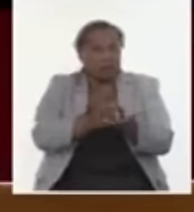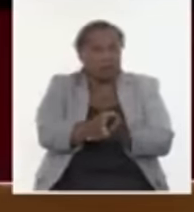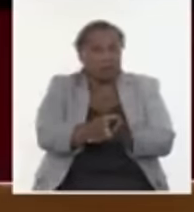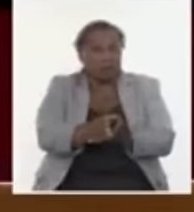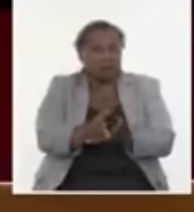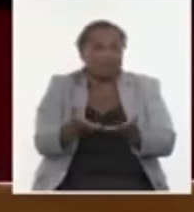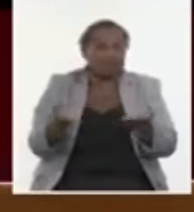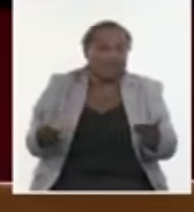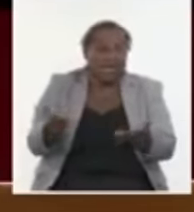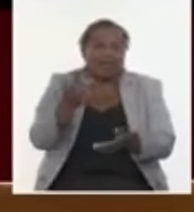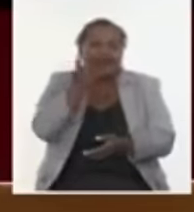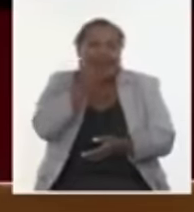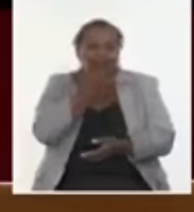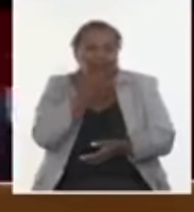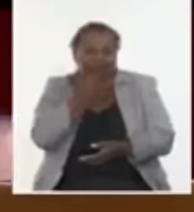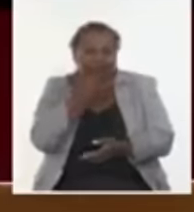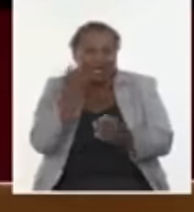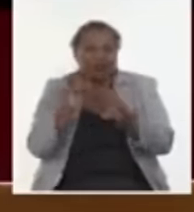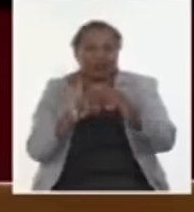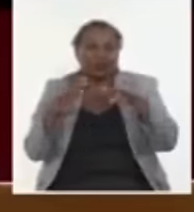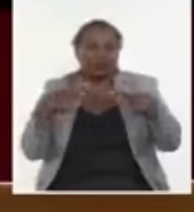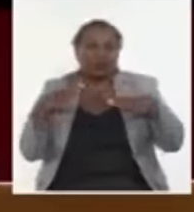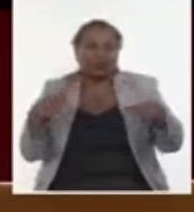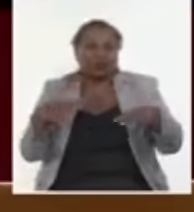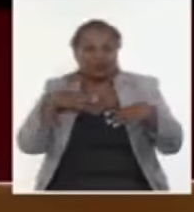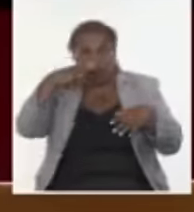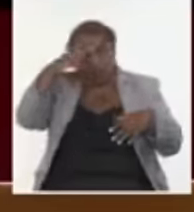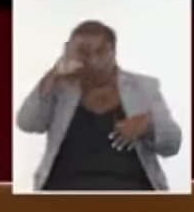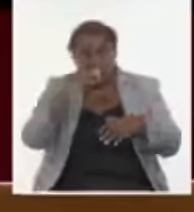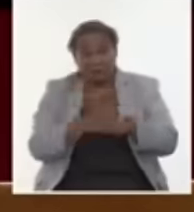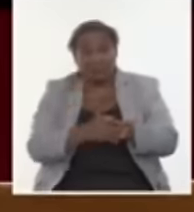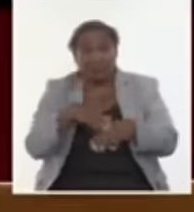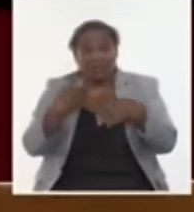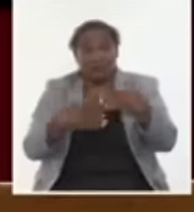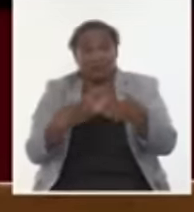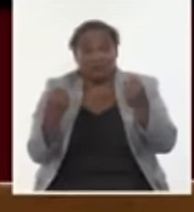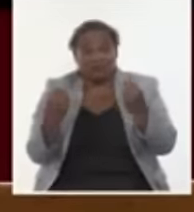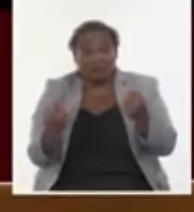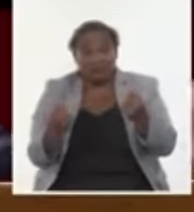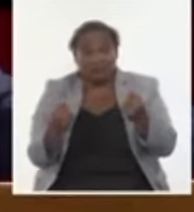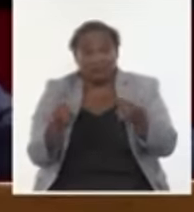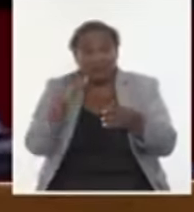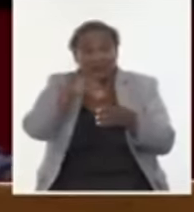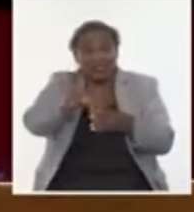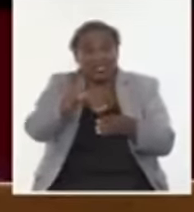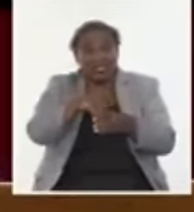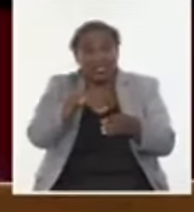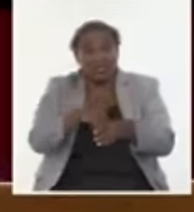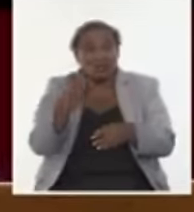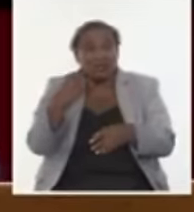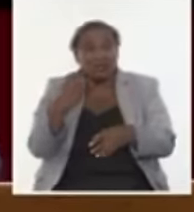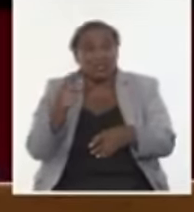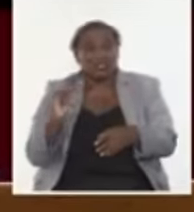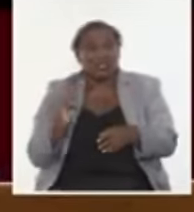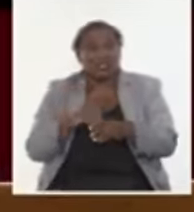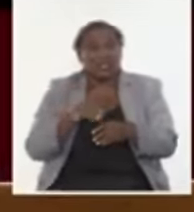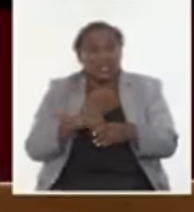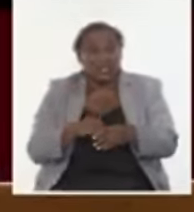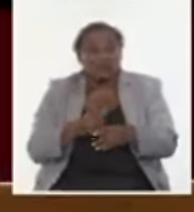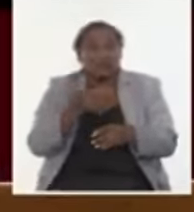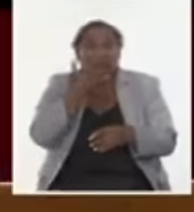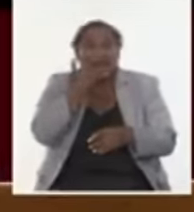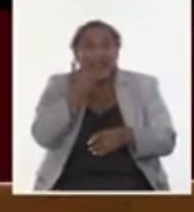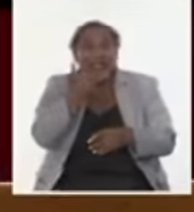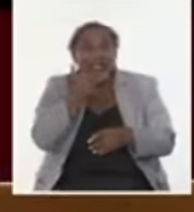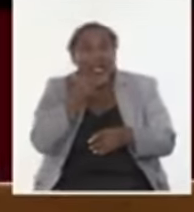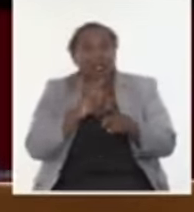eso impacta directamente el turismo. Pero esta crisis económica y financiera y la falta de ingresos ha afectado también el desenvolvimiento del